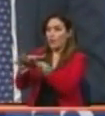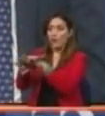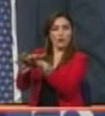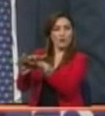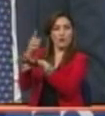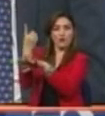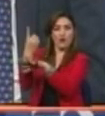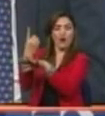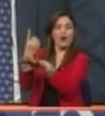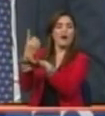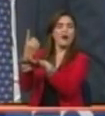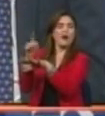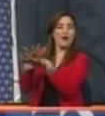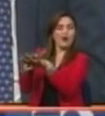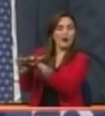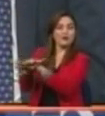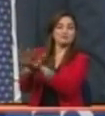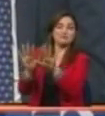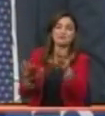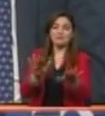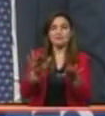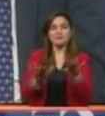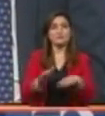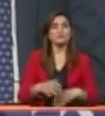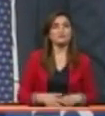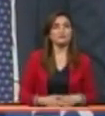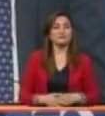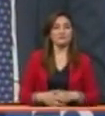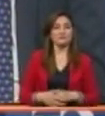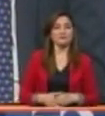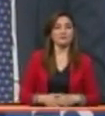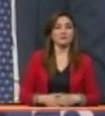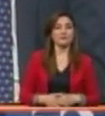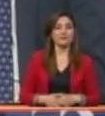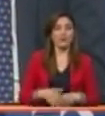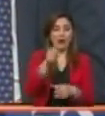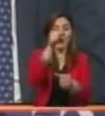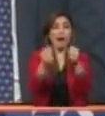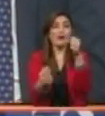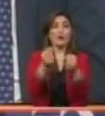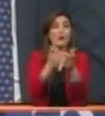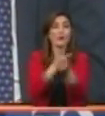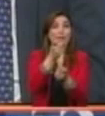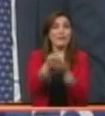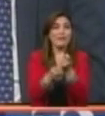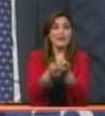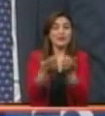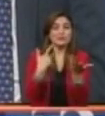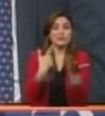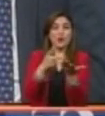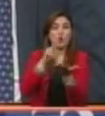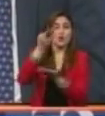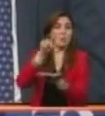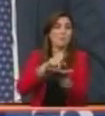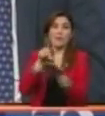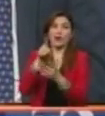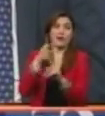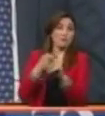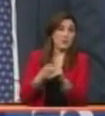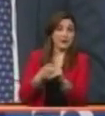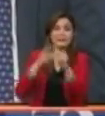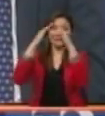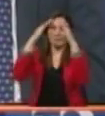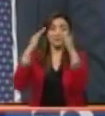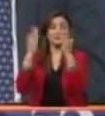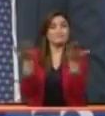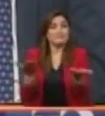a otras. Se espera esto, además, por ejemplo, vender vehículos, evitar los arriendos de los bienes públicos,